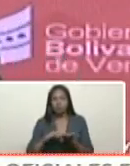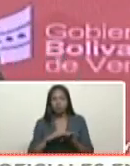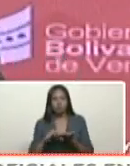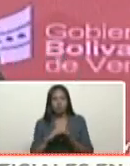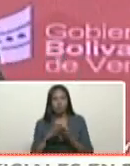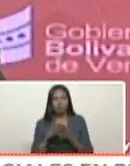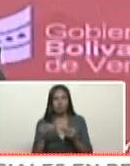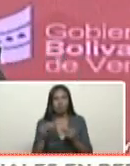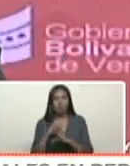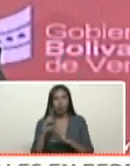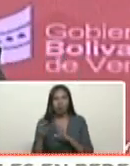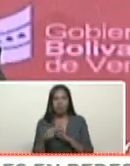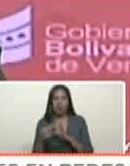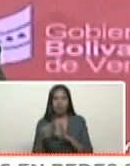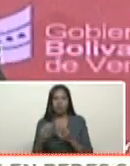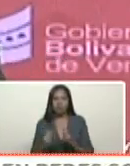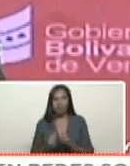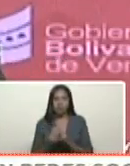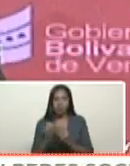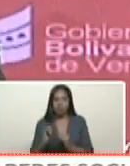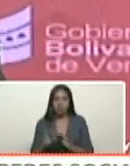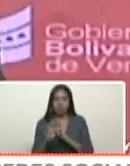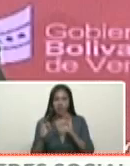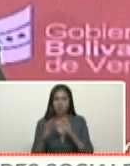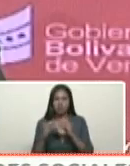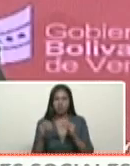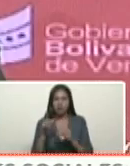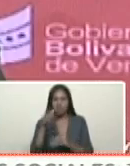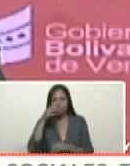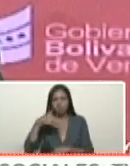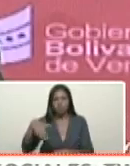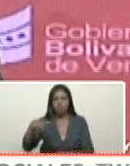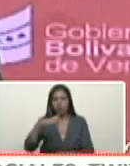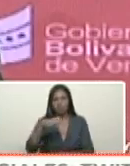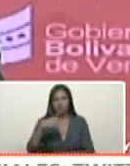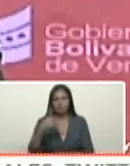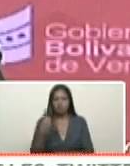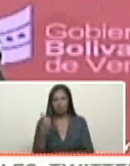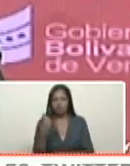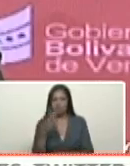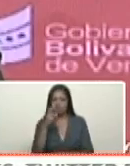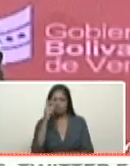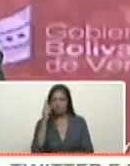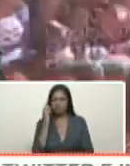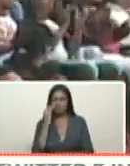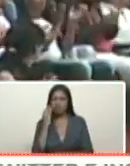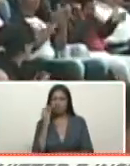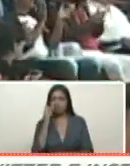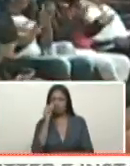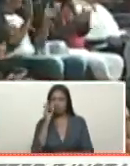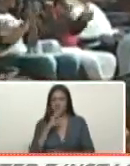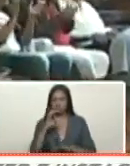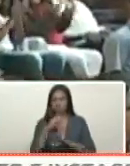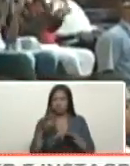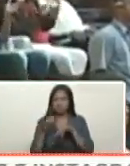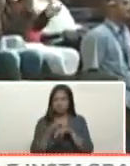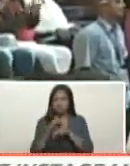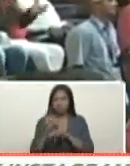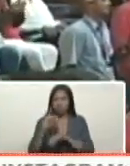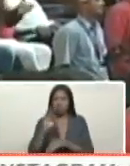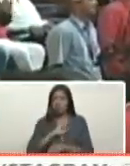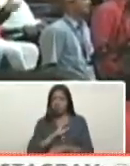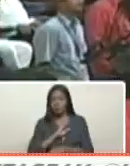solidaridad, con el acompañamiento. Este pueblo no está huérfano, este pueblo tiene gobierno, este